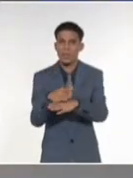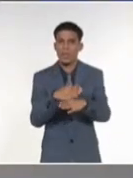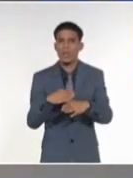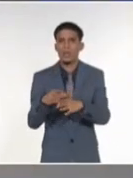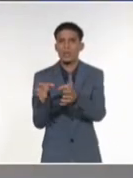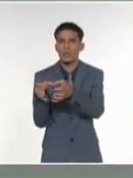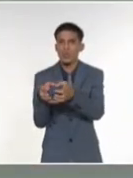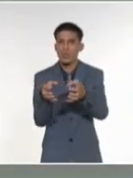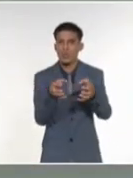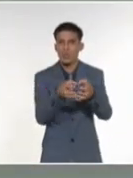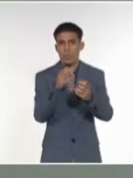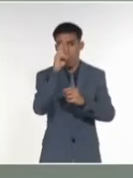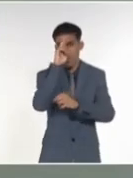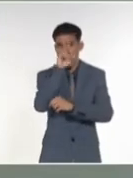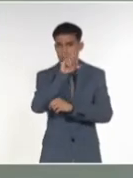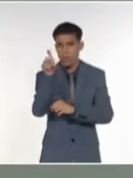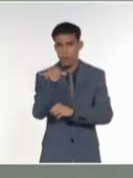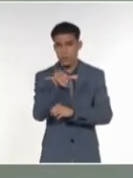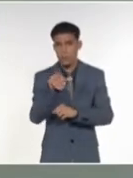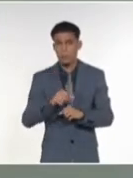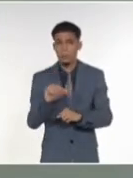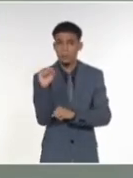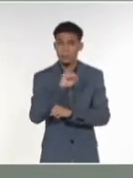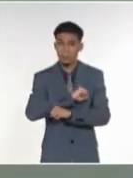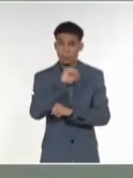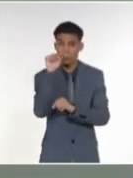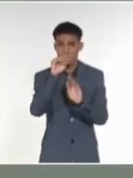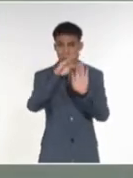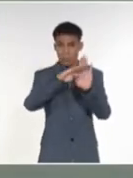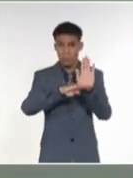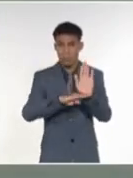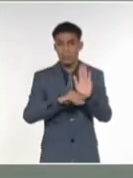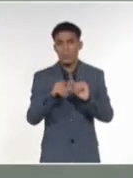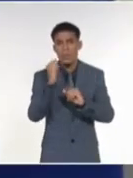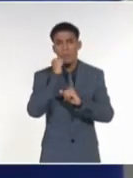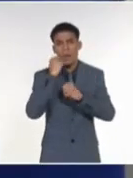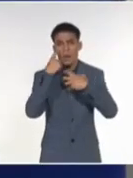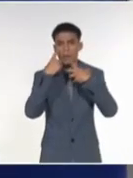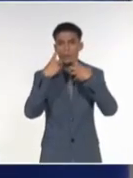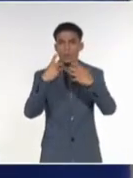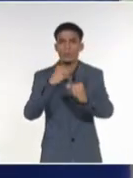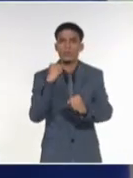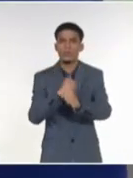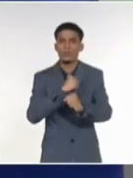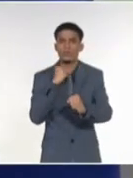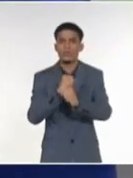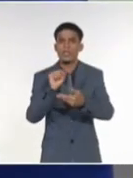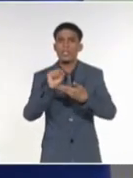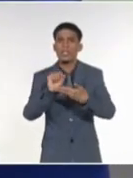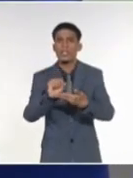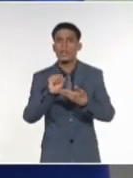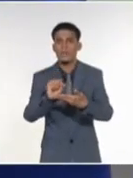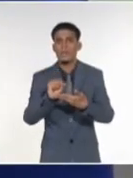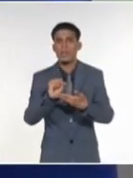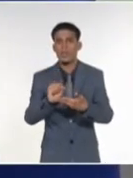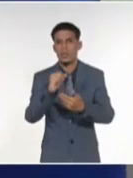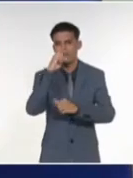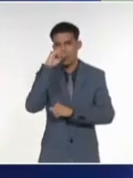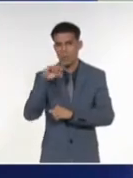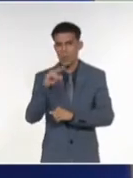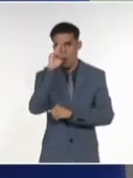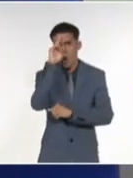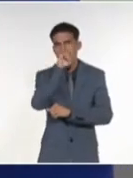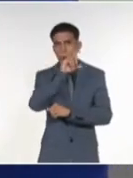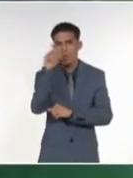en los hospitales. Entre los logros del programa se destaca el encomiable trabajo del Servicio de Neonatología en los hospitales